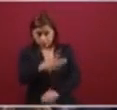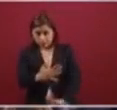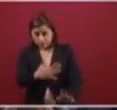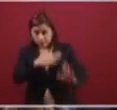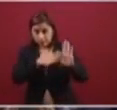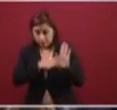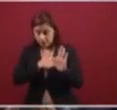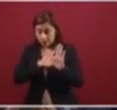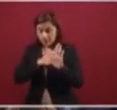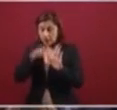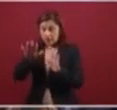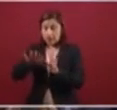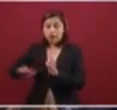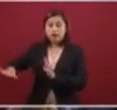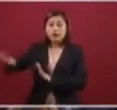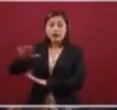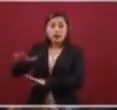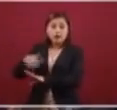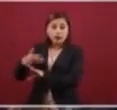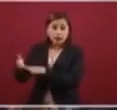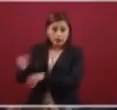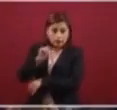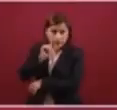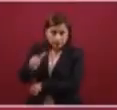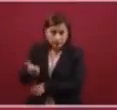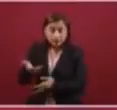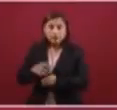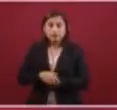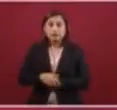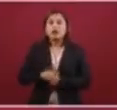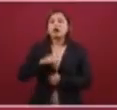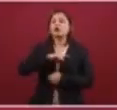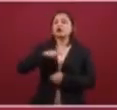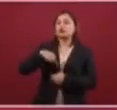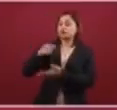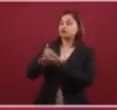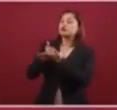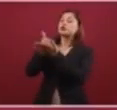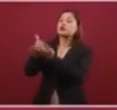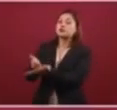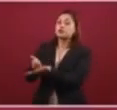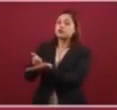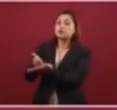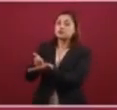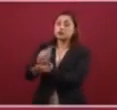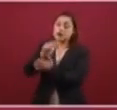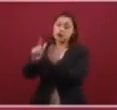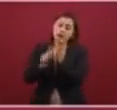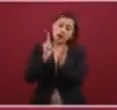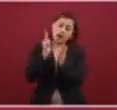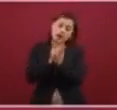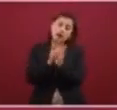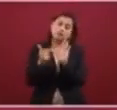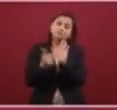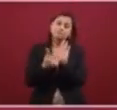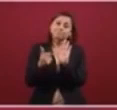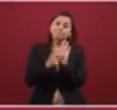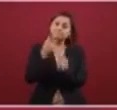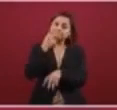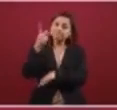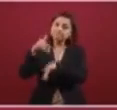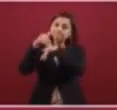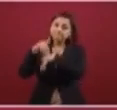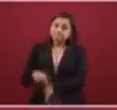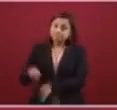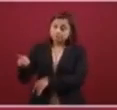ecológico nosotros vamos a ayudar este se tiene que actuar de conformidad con la ley hay que pagar las